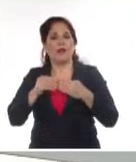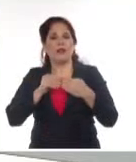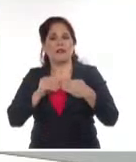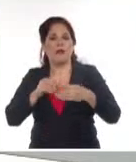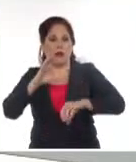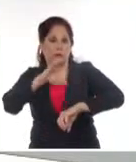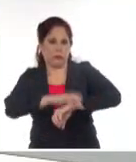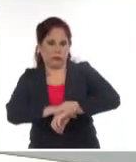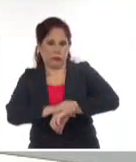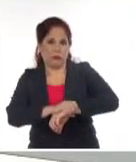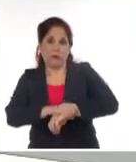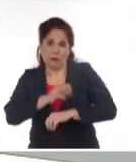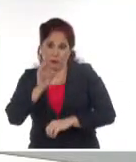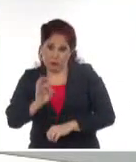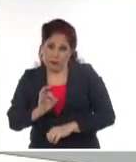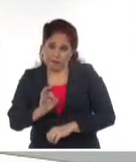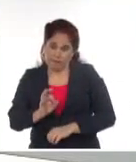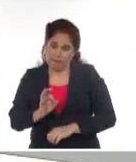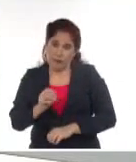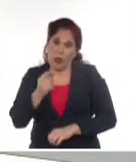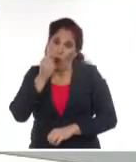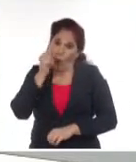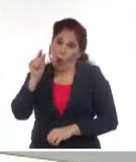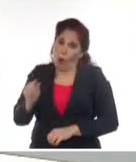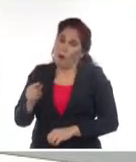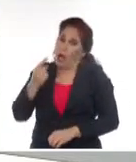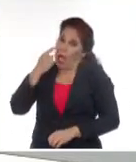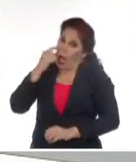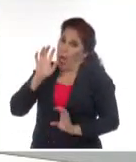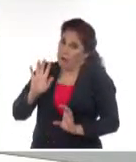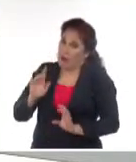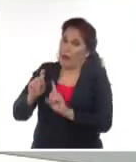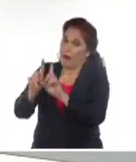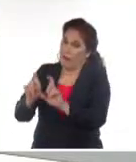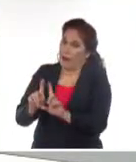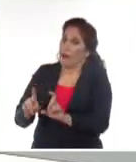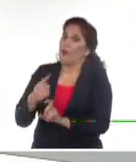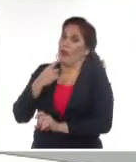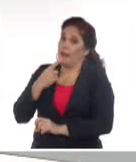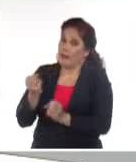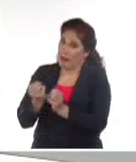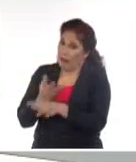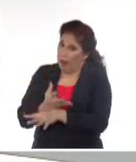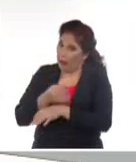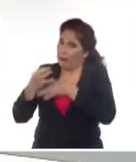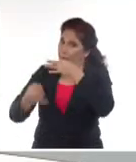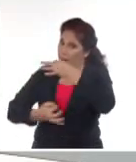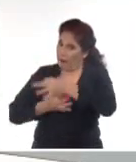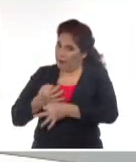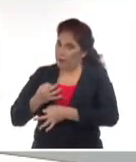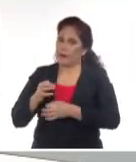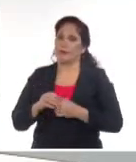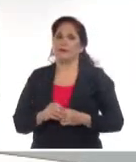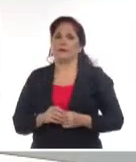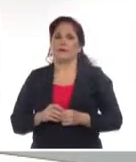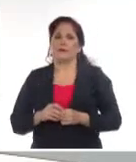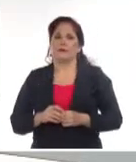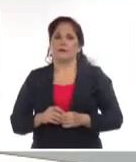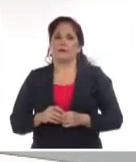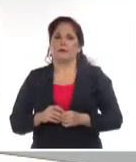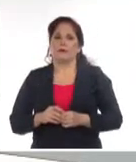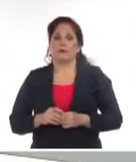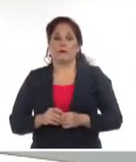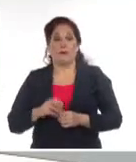Es duro, pero no hay de otra. Y en esas revelaciones se ha dicho alto y claro lo que tantas veces se ha denunciado sin pruebas, que el